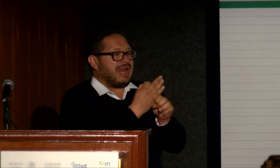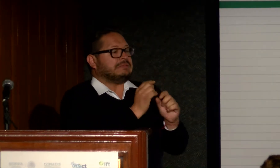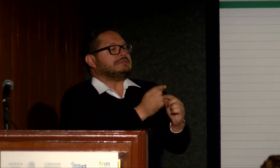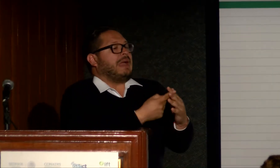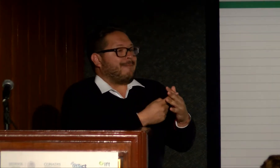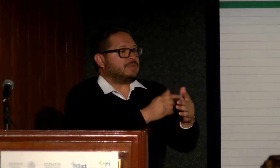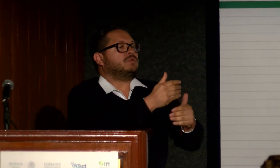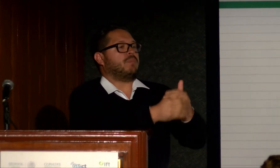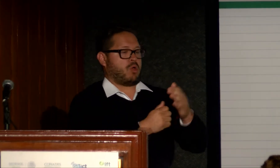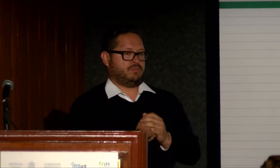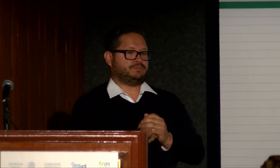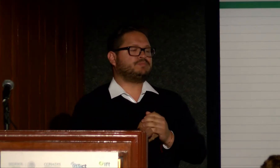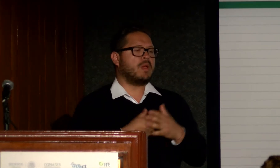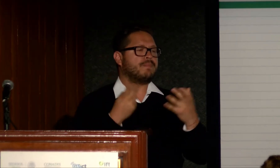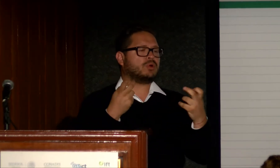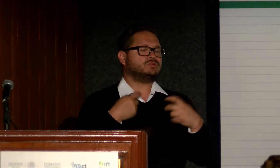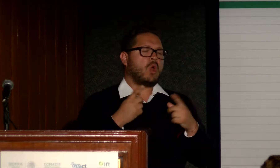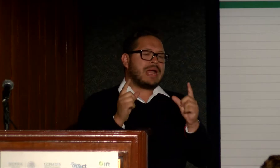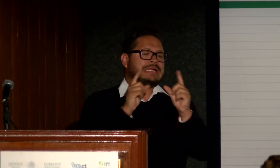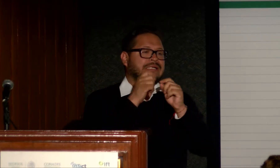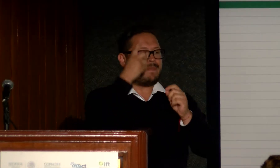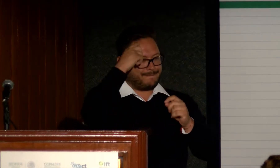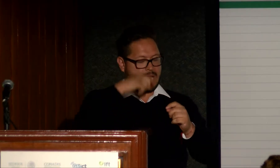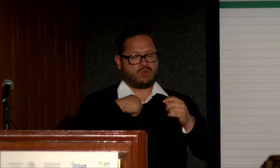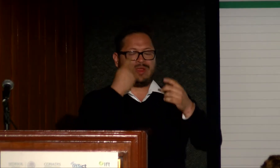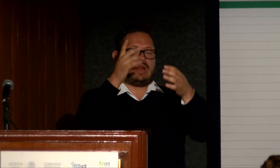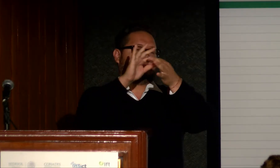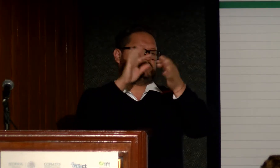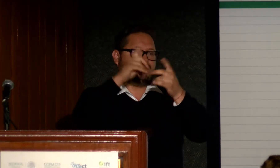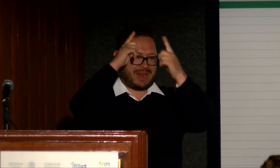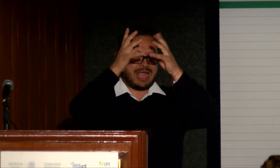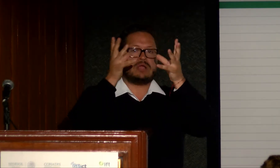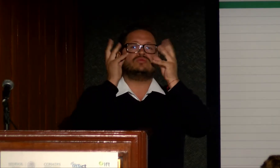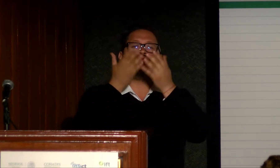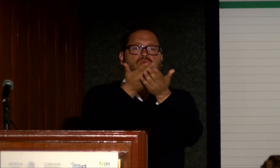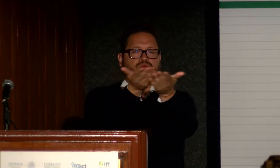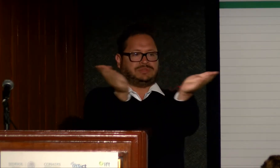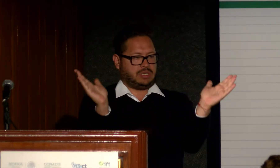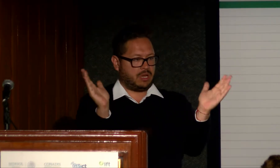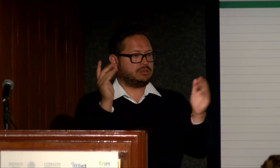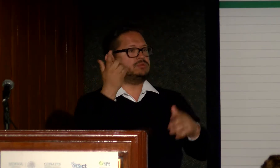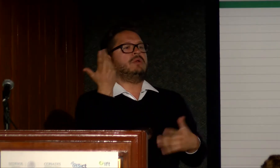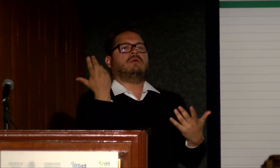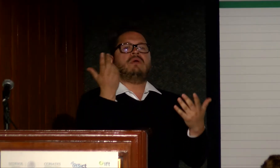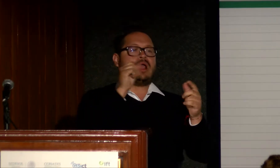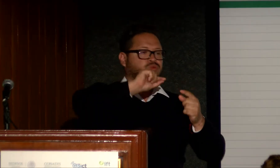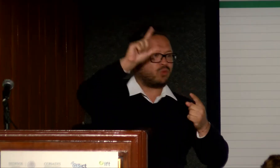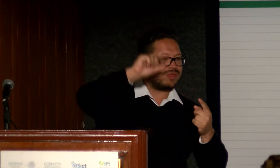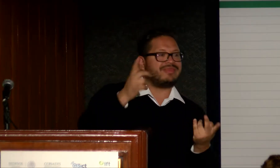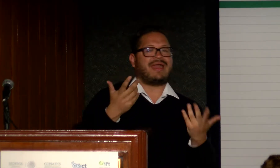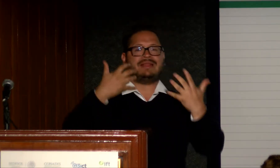con discapacidad auditiva, organizaciones que se dediquen a la discapacidad auditiva. Sin embargo, no lo hay.